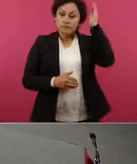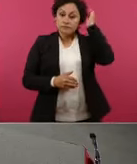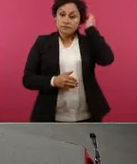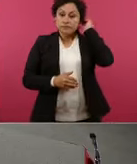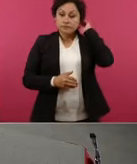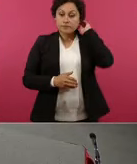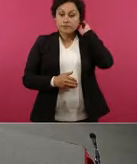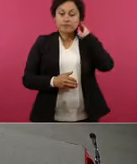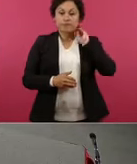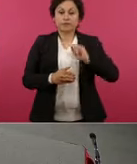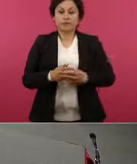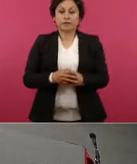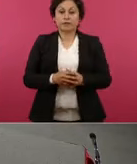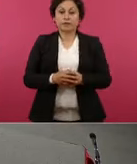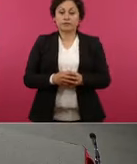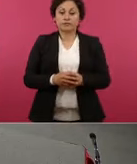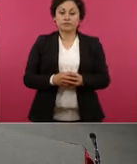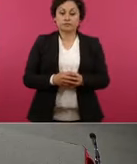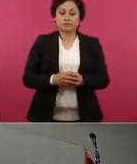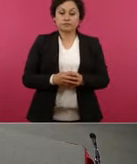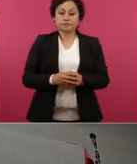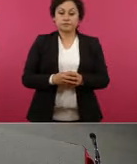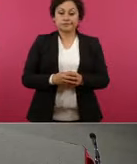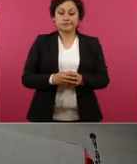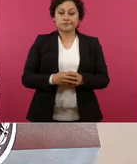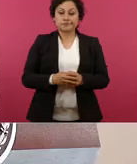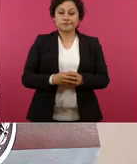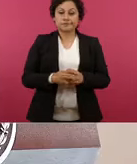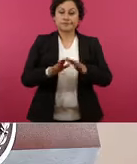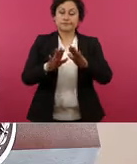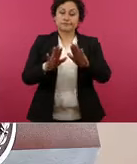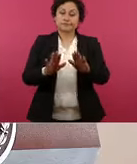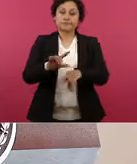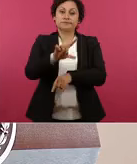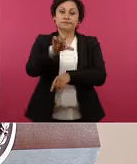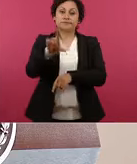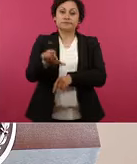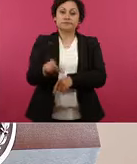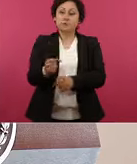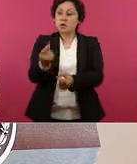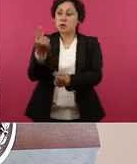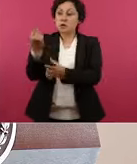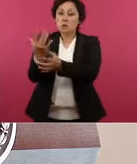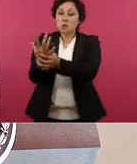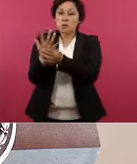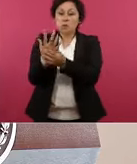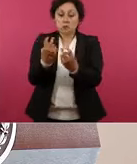dicen que son ustedes nuestros predilectos, los de Basta.